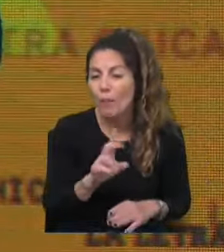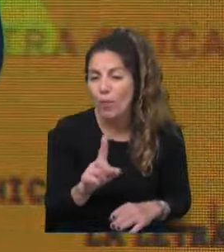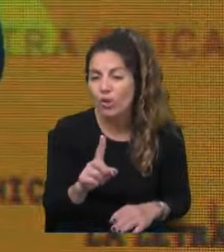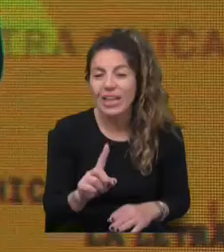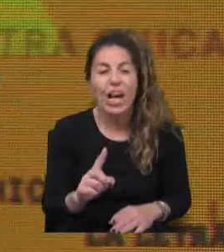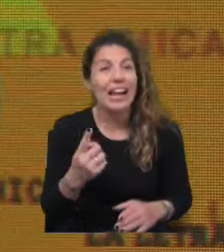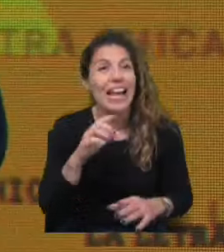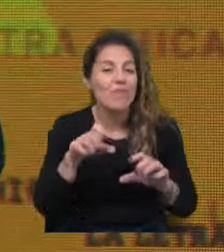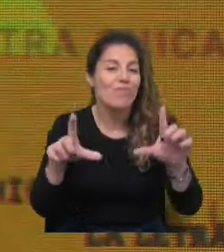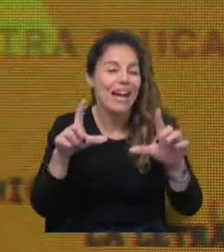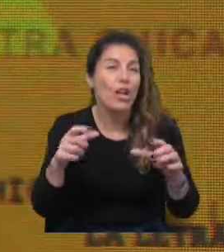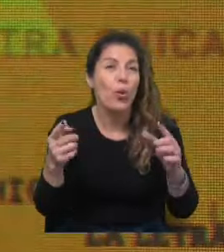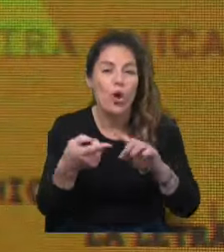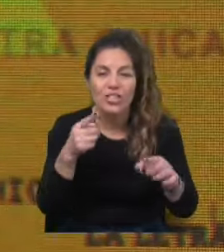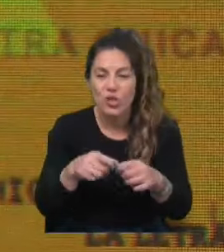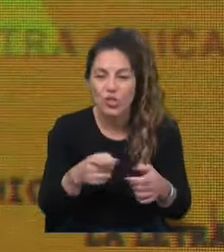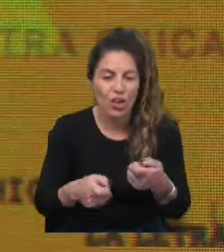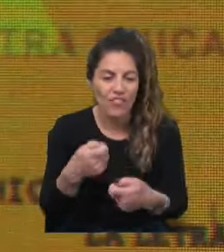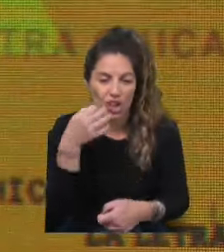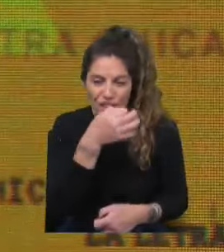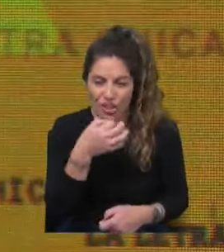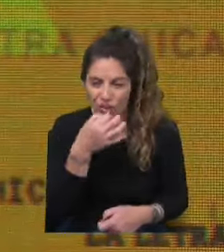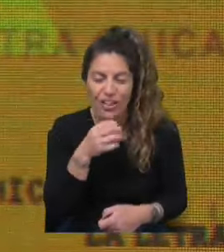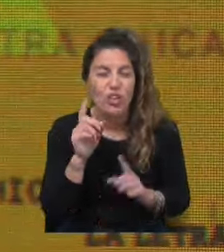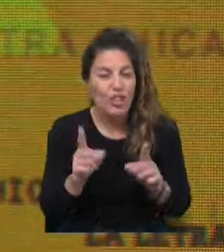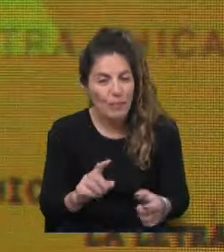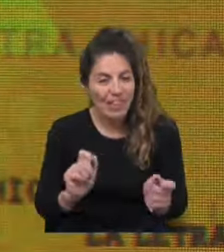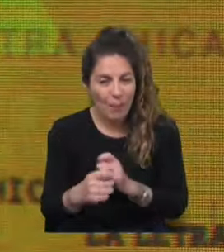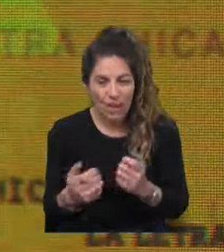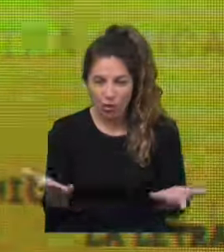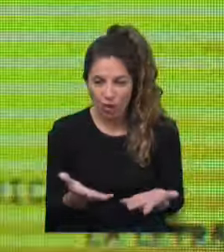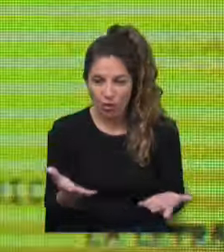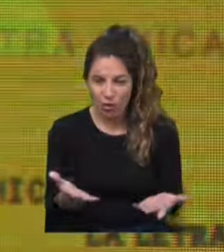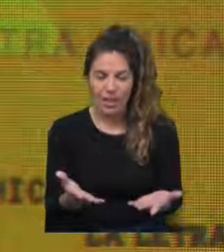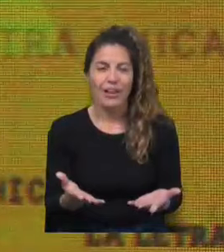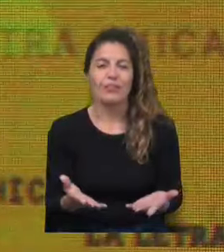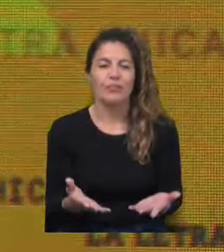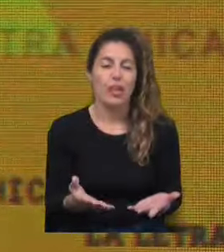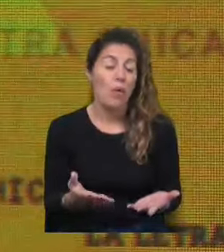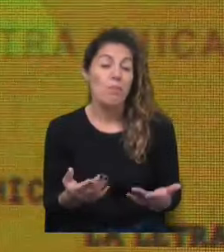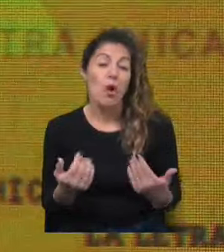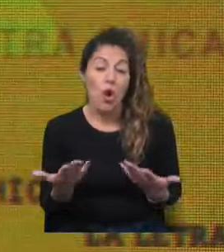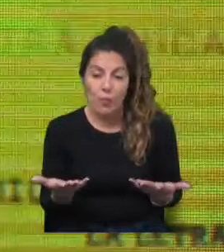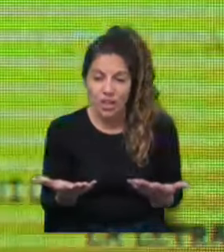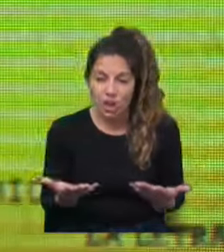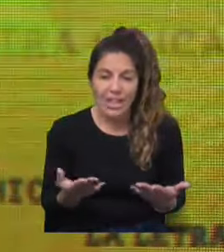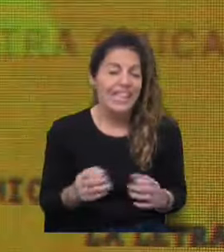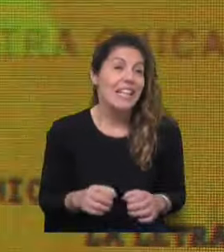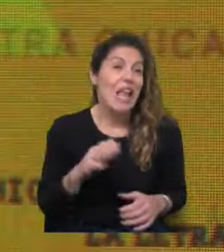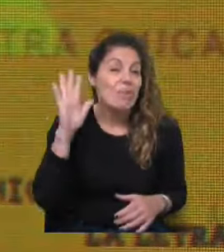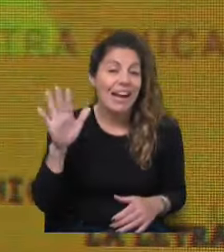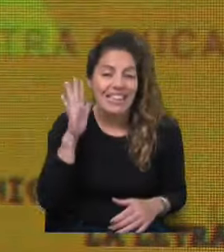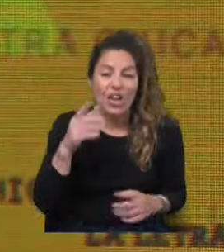primero, a la imagen que uno asocia con el narcotraficante. Eso creo que también está cambiando un poco, por lo menos en el imaginario